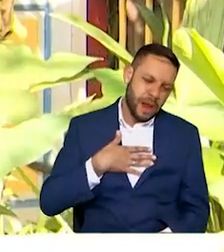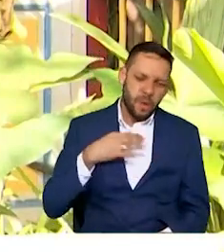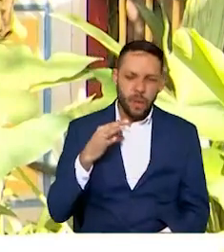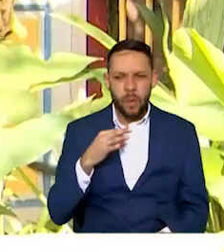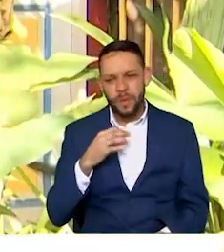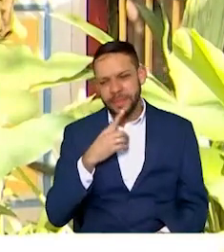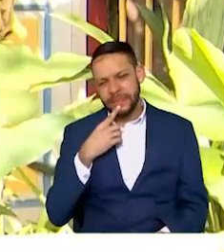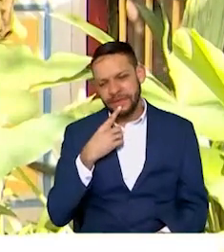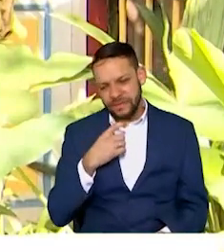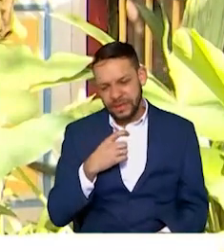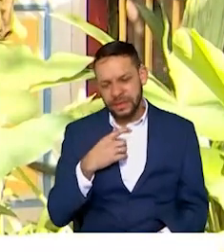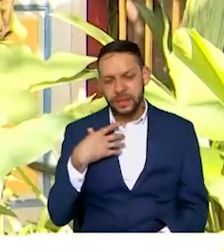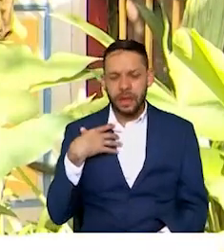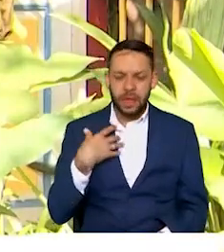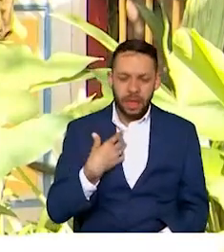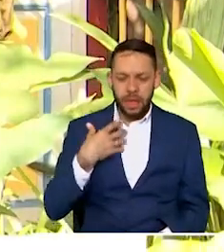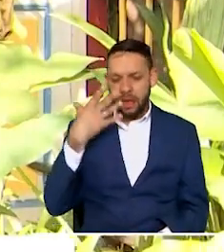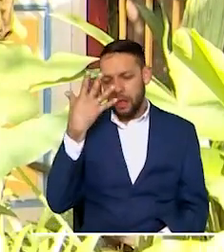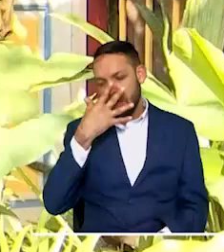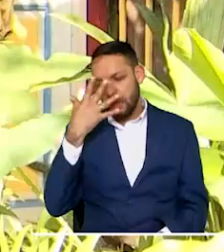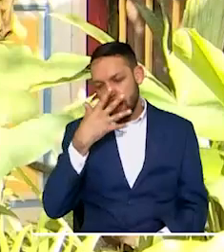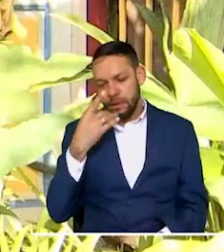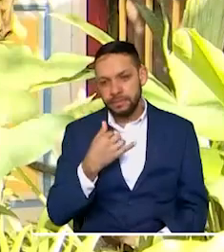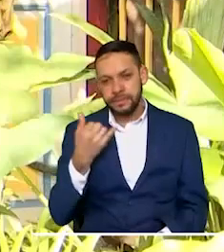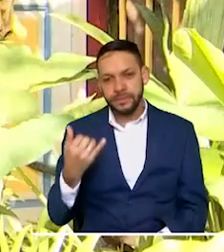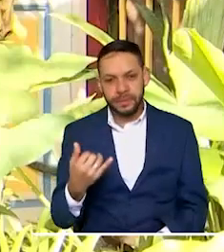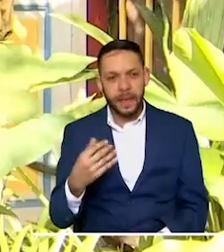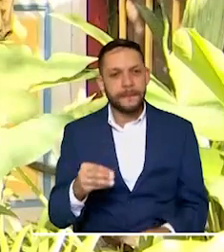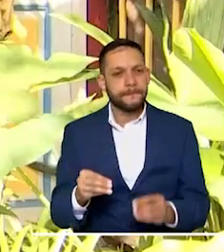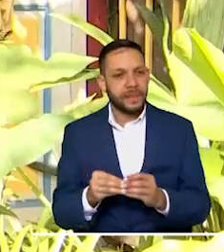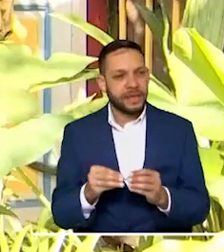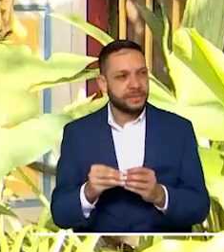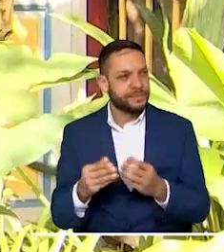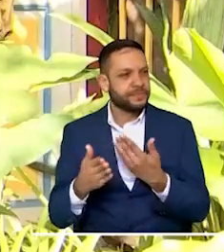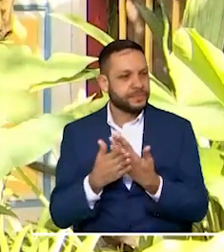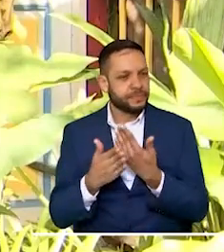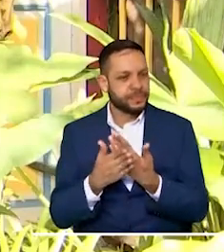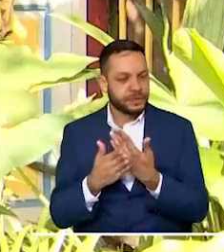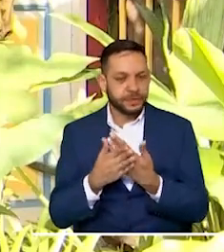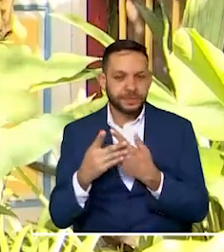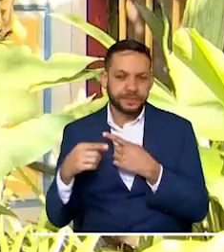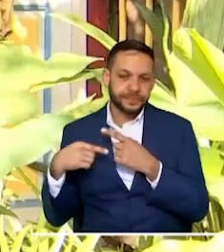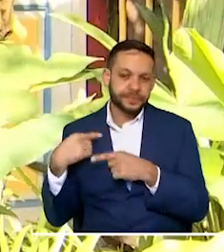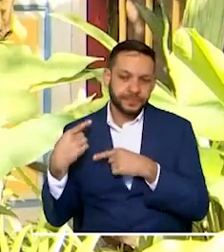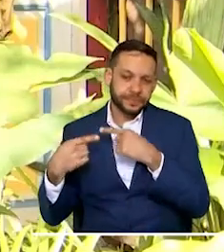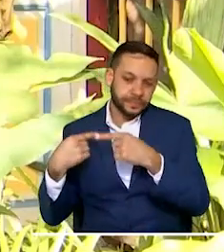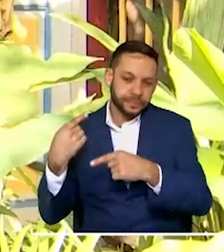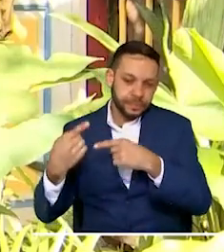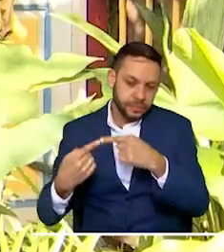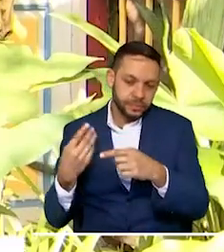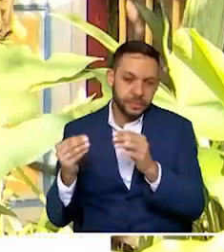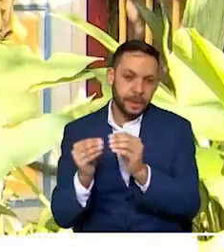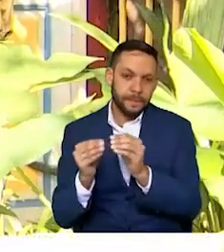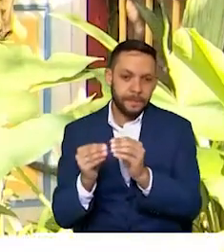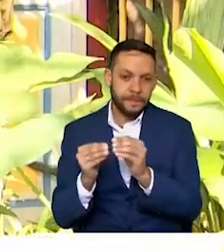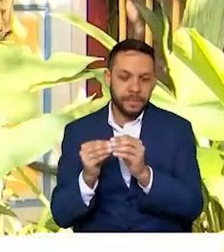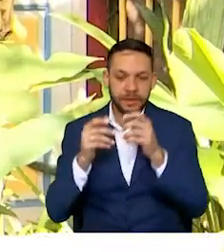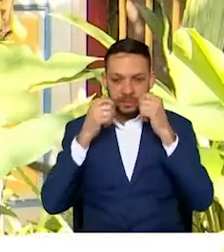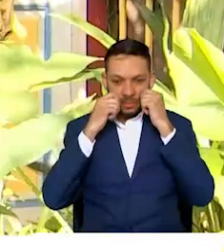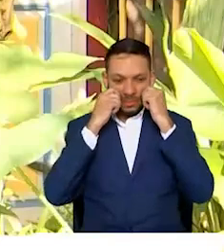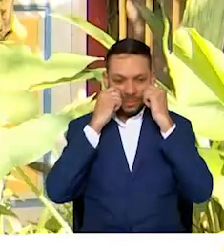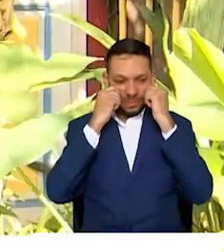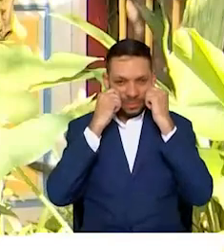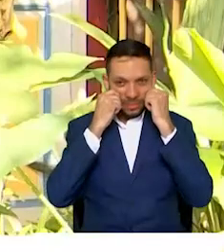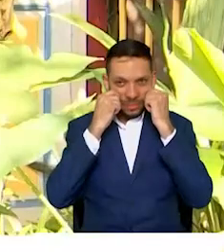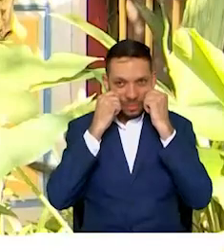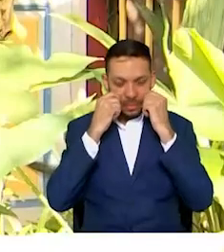de pronto mal y le incomoda. Y a raíz de esto, de esta historia clínica y de un examen físico adecuado en el